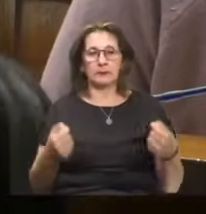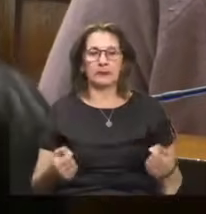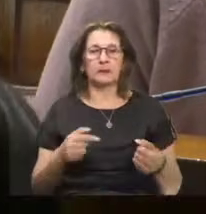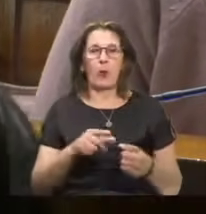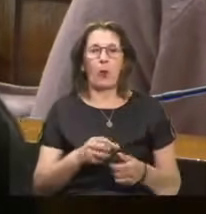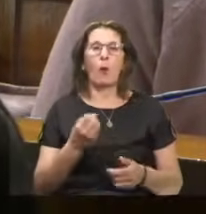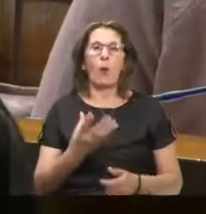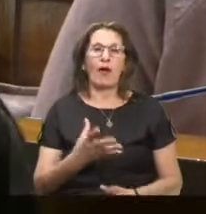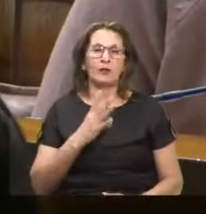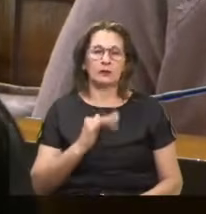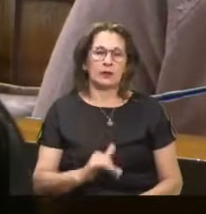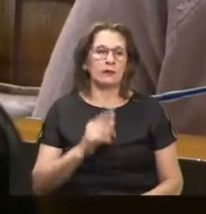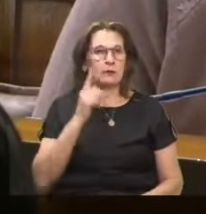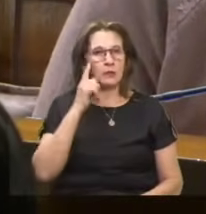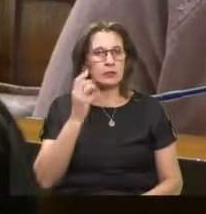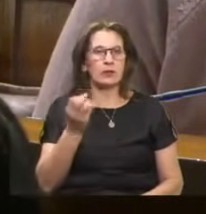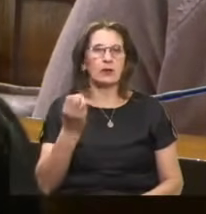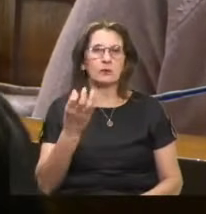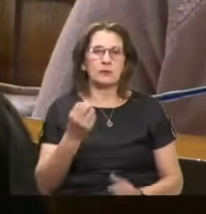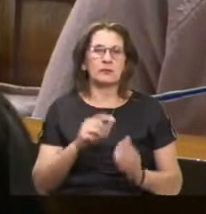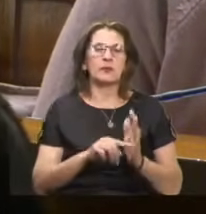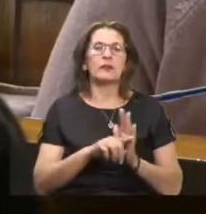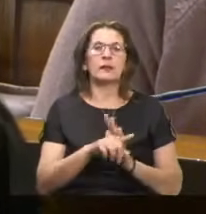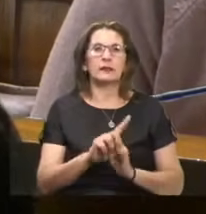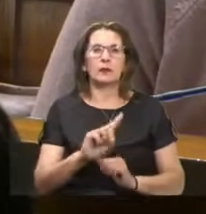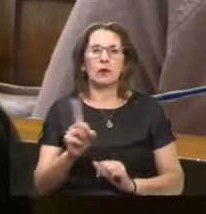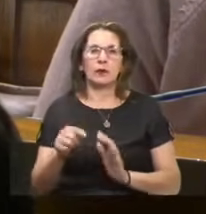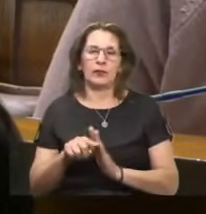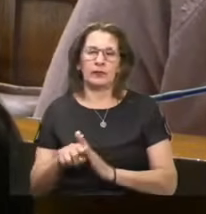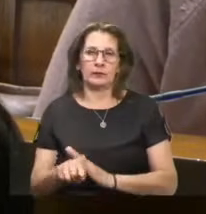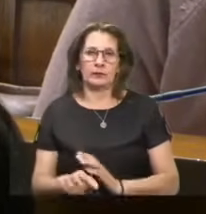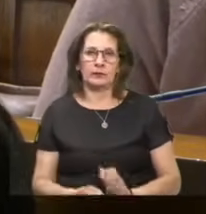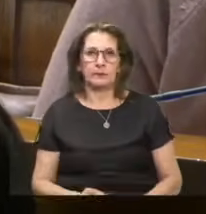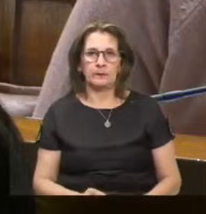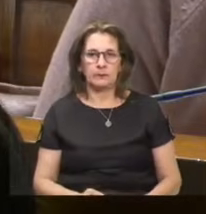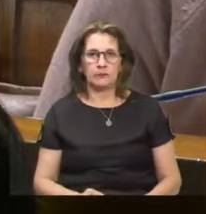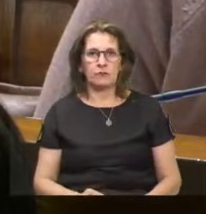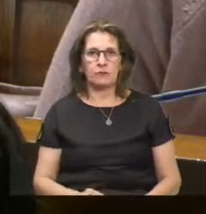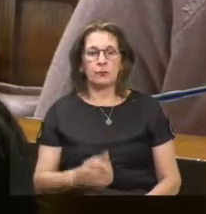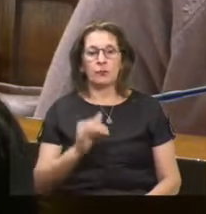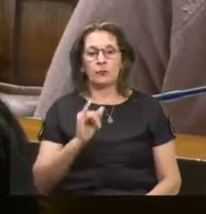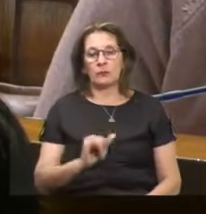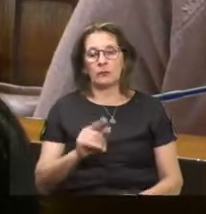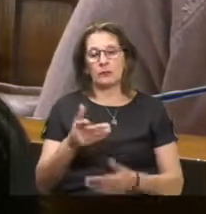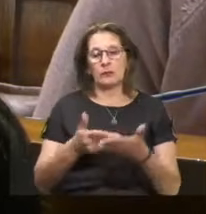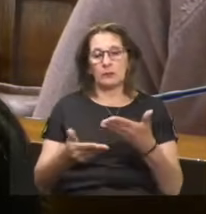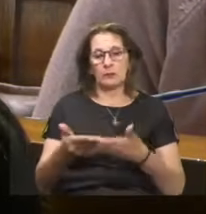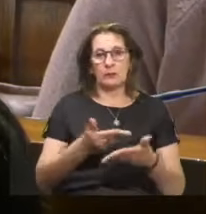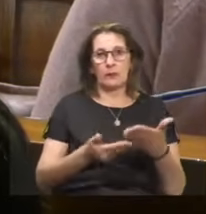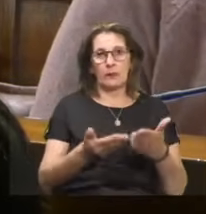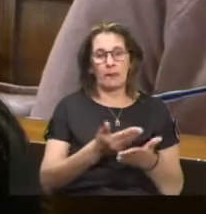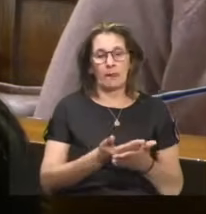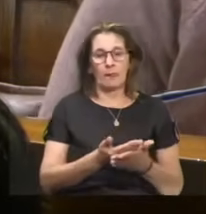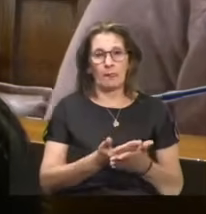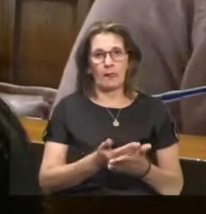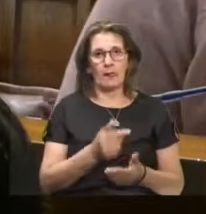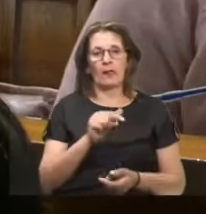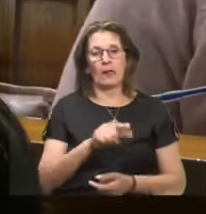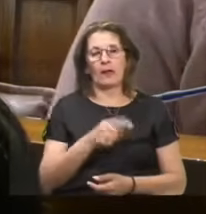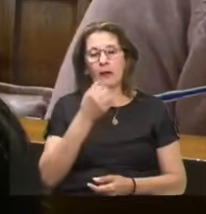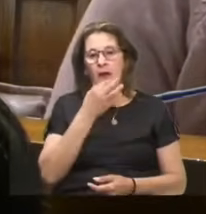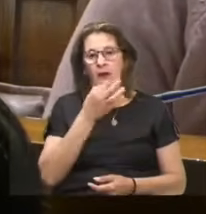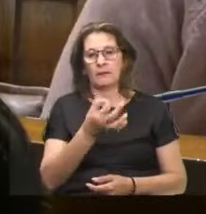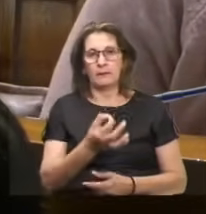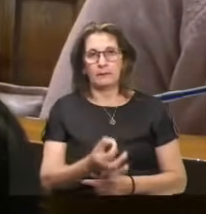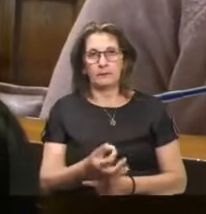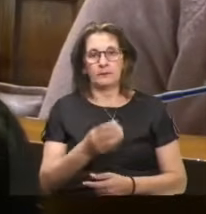el concepto de directa o indirectamente. Se comparte, por tanto, lo expresado